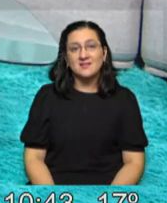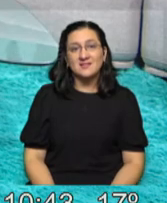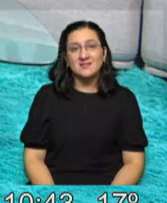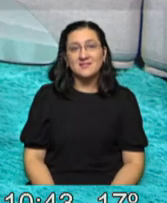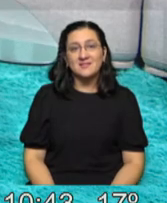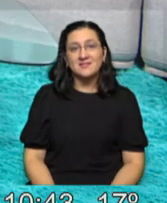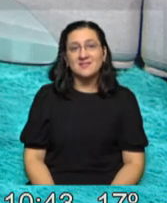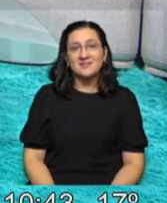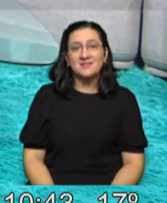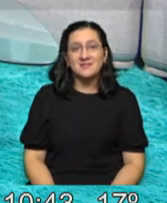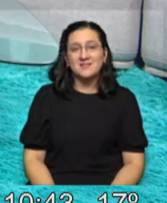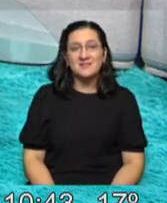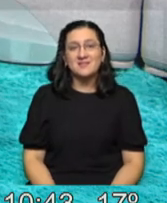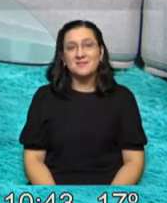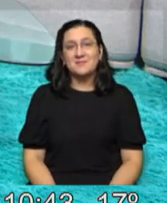Yo le dije.